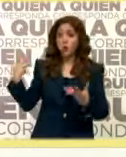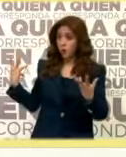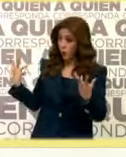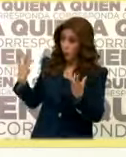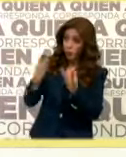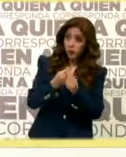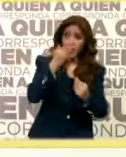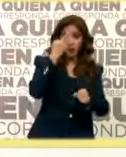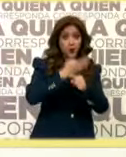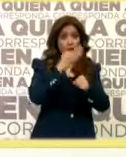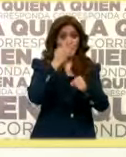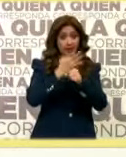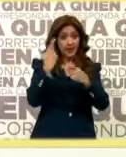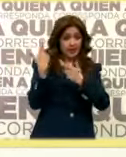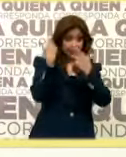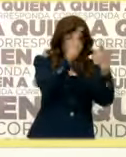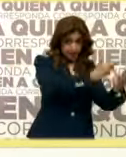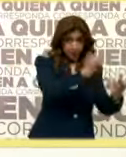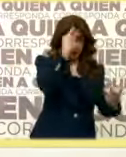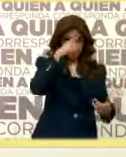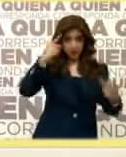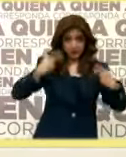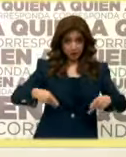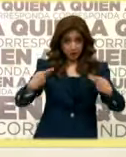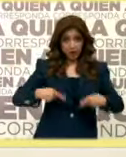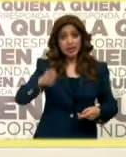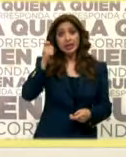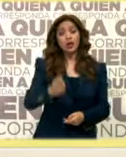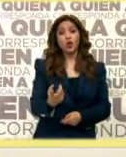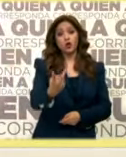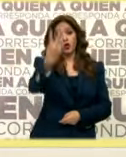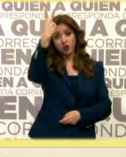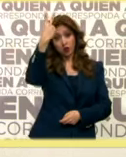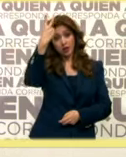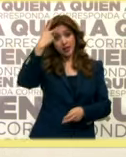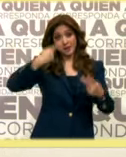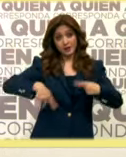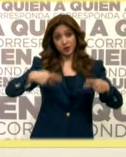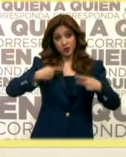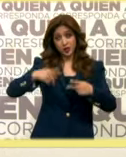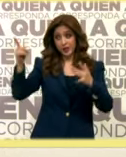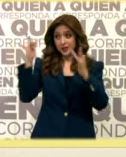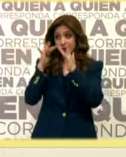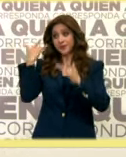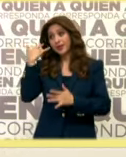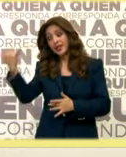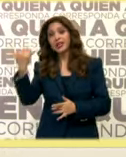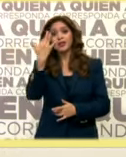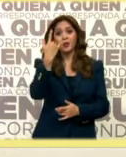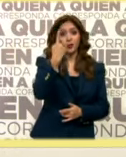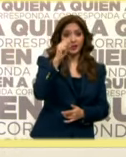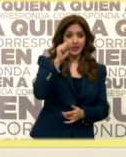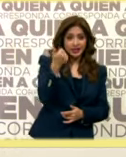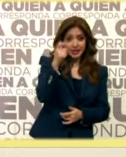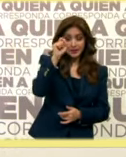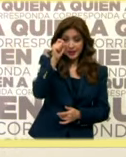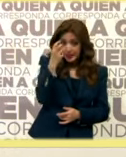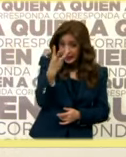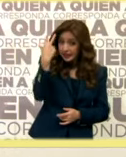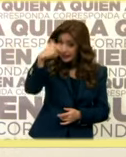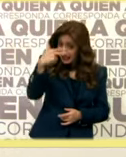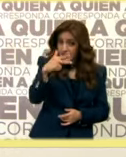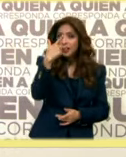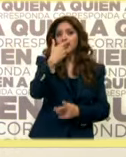aquí traigo unos regalitos para el público en este momento. Las primeras dos personas que se comuniquen al 516623 13 se van a llevar